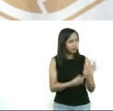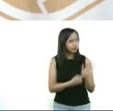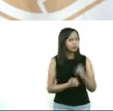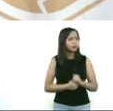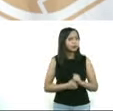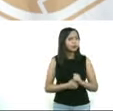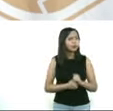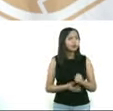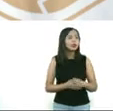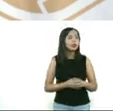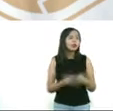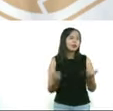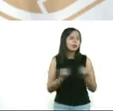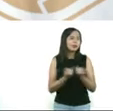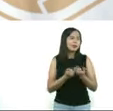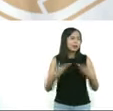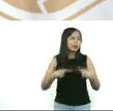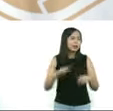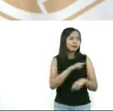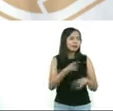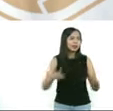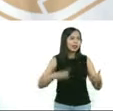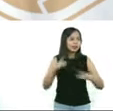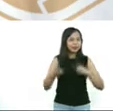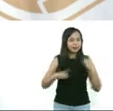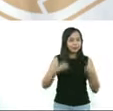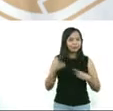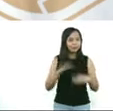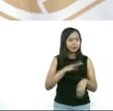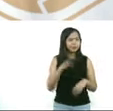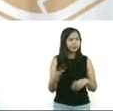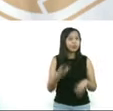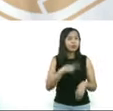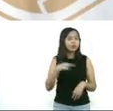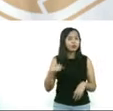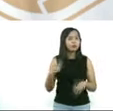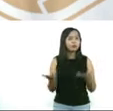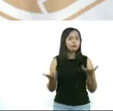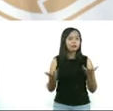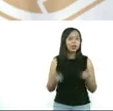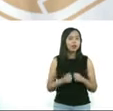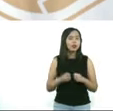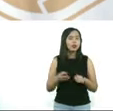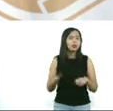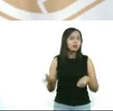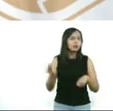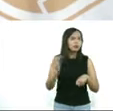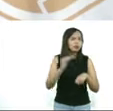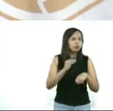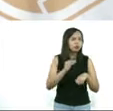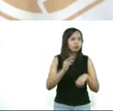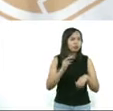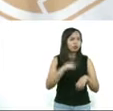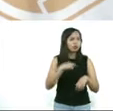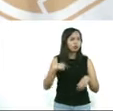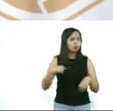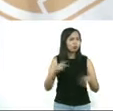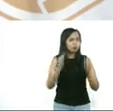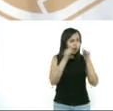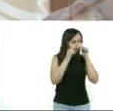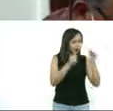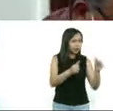y para el disfrute, digamos, de la gente. Por supuesto que nosotros ponemos por encima de todo el bienestar